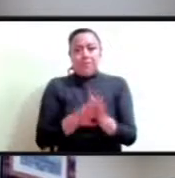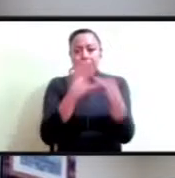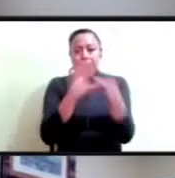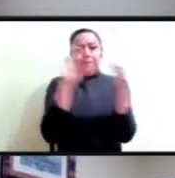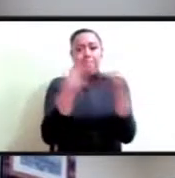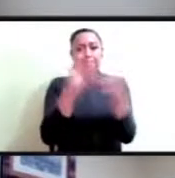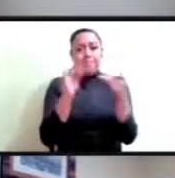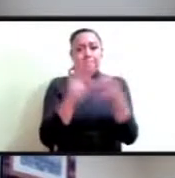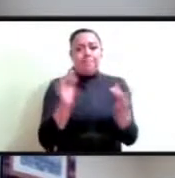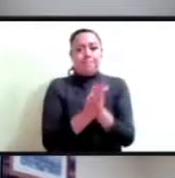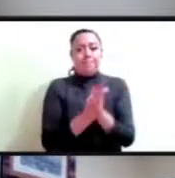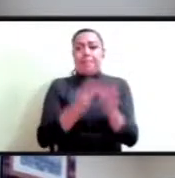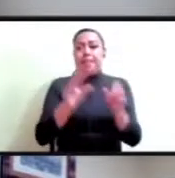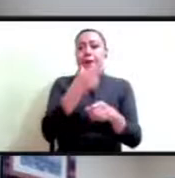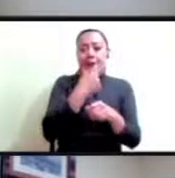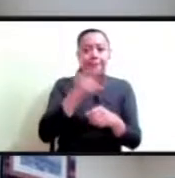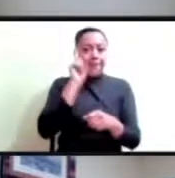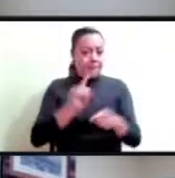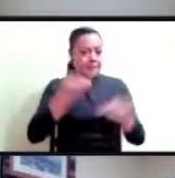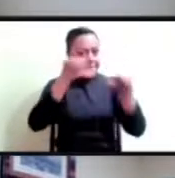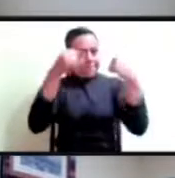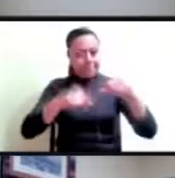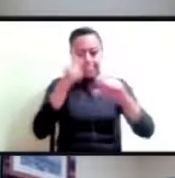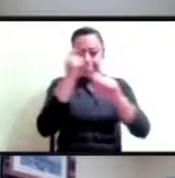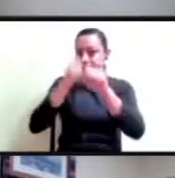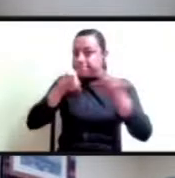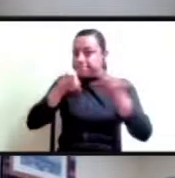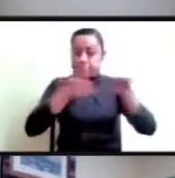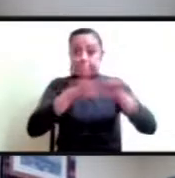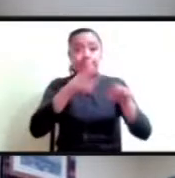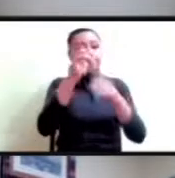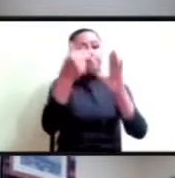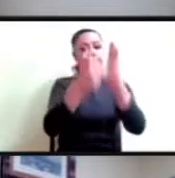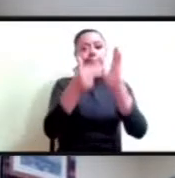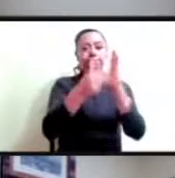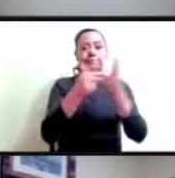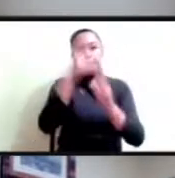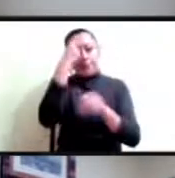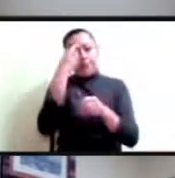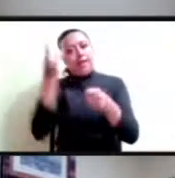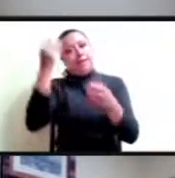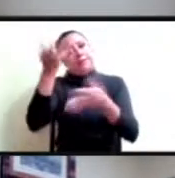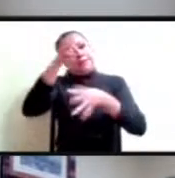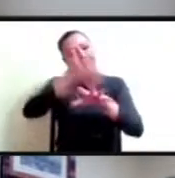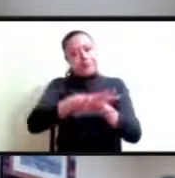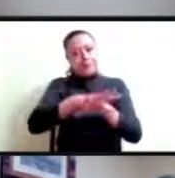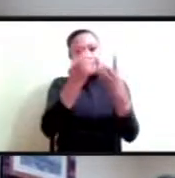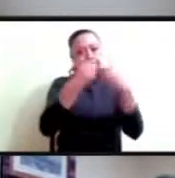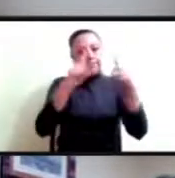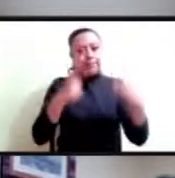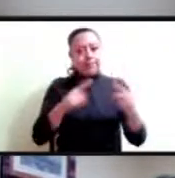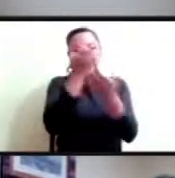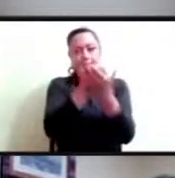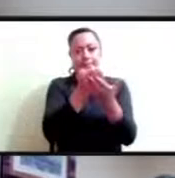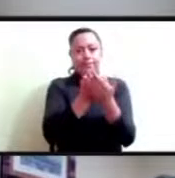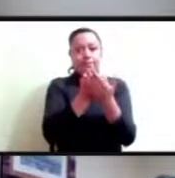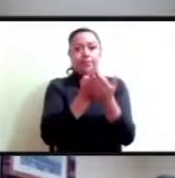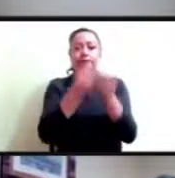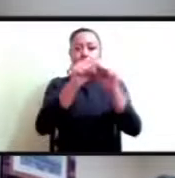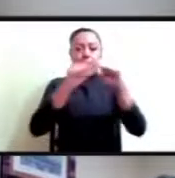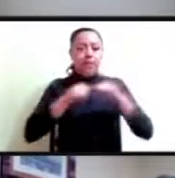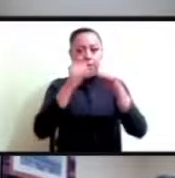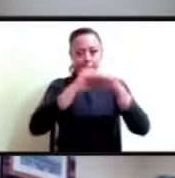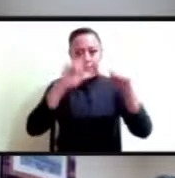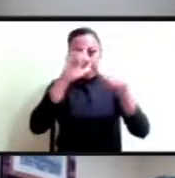los artesanos herramientas que faciliten su integración al desarrollo económico, social y cultural